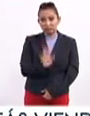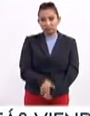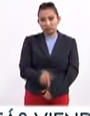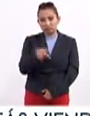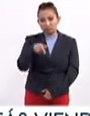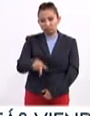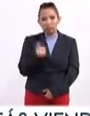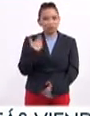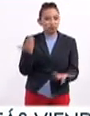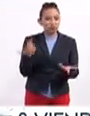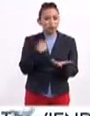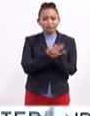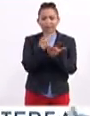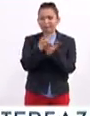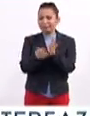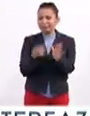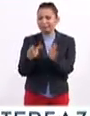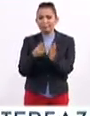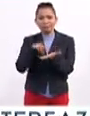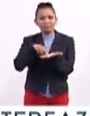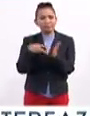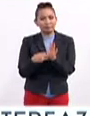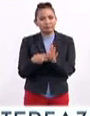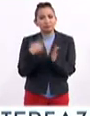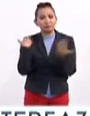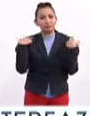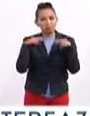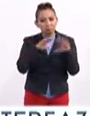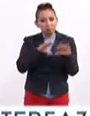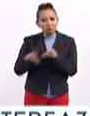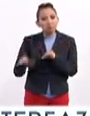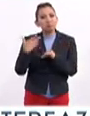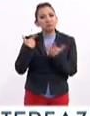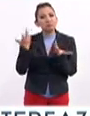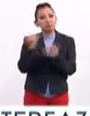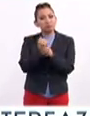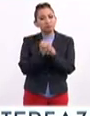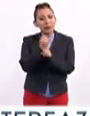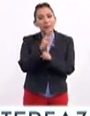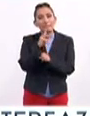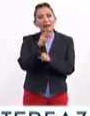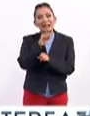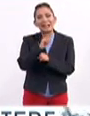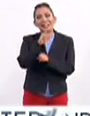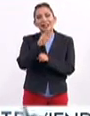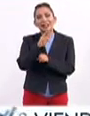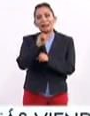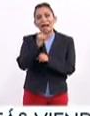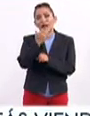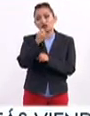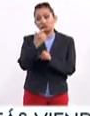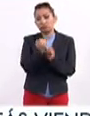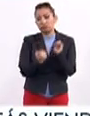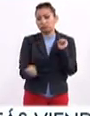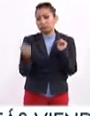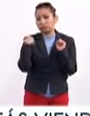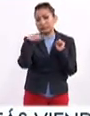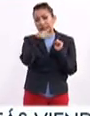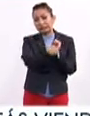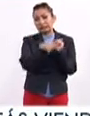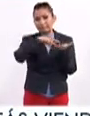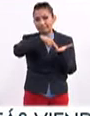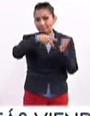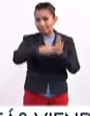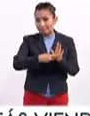falleció el multigalardonado arquitecto, catedrático y académico Reynaldo Pérez Rayón, uno de los máximos exponentes de